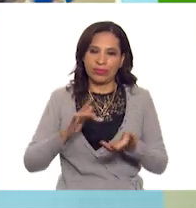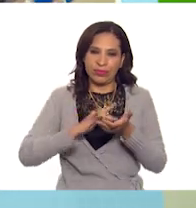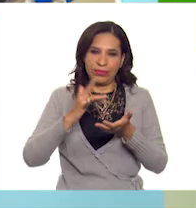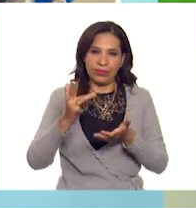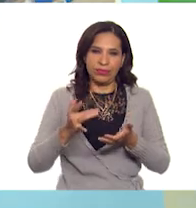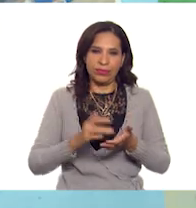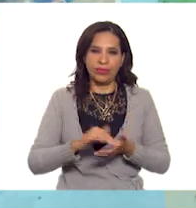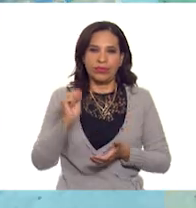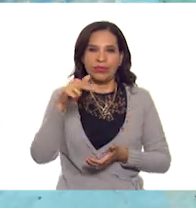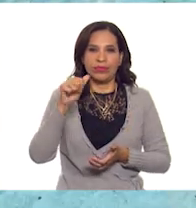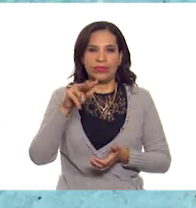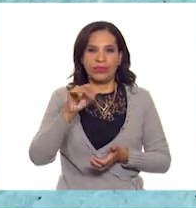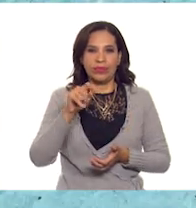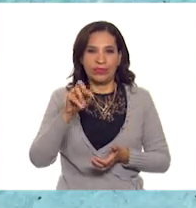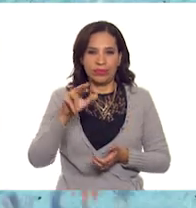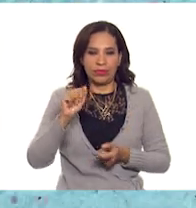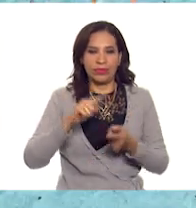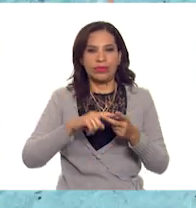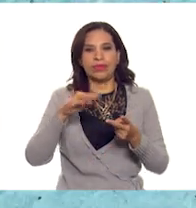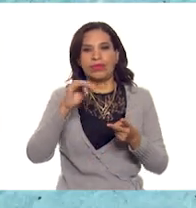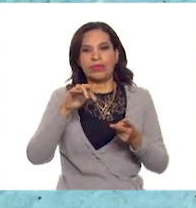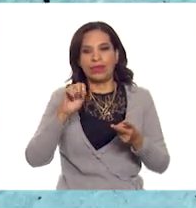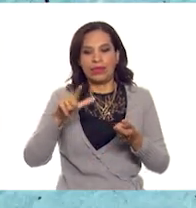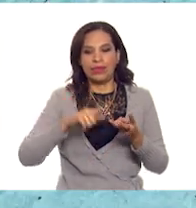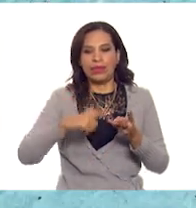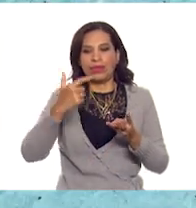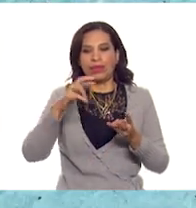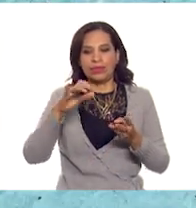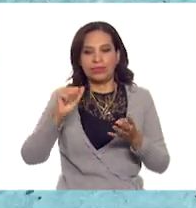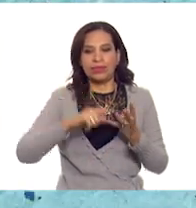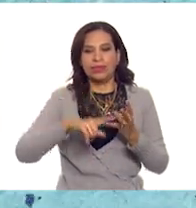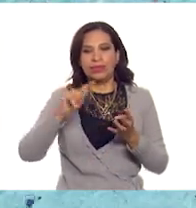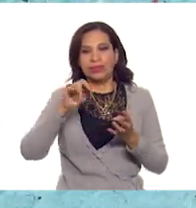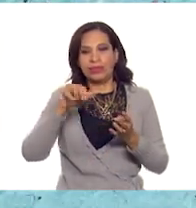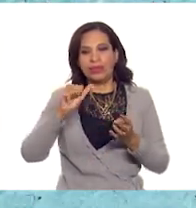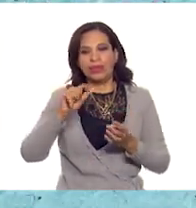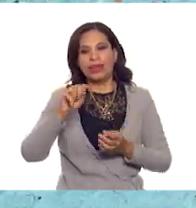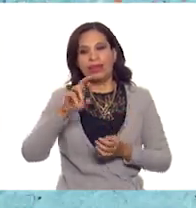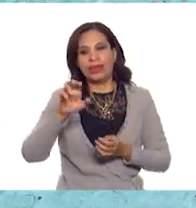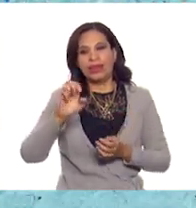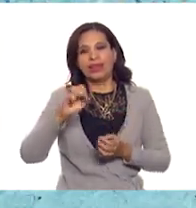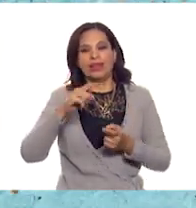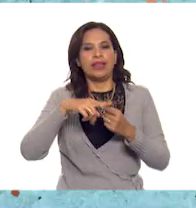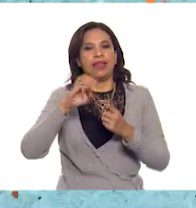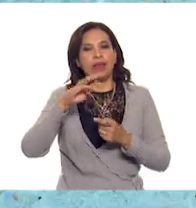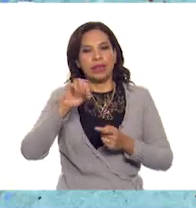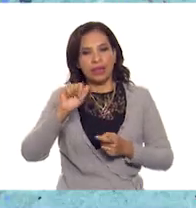Gracias a Ana Victoria, Mariel, Grecia, Samara, Derek, Iván